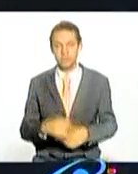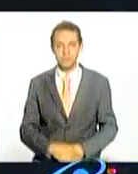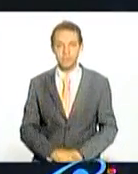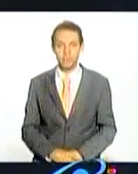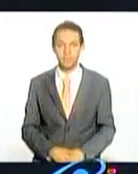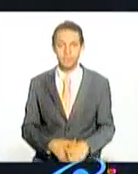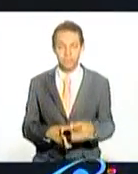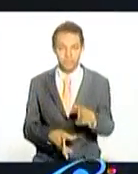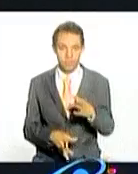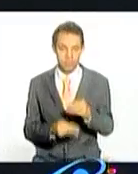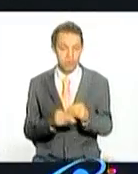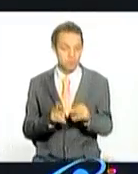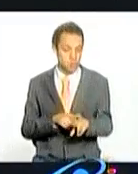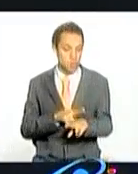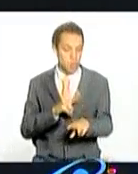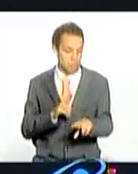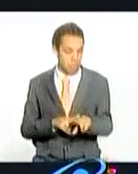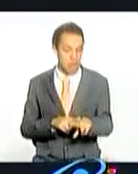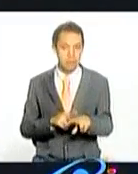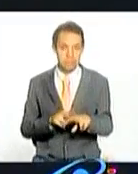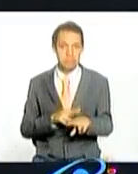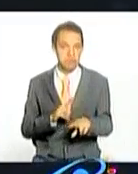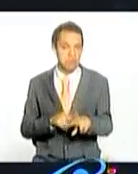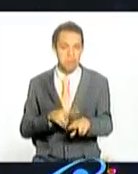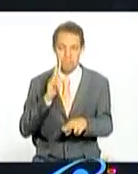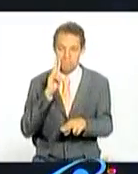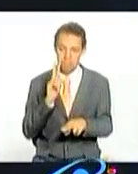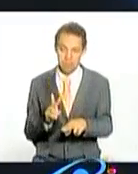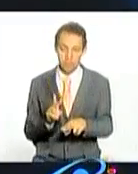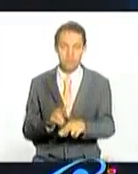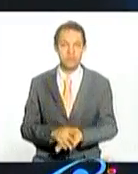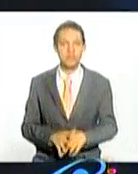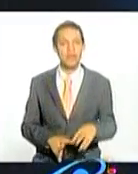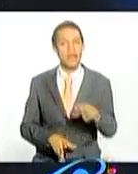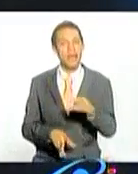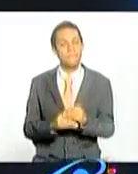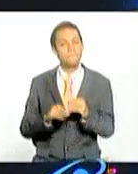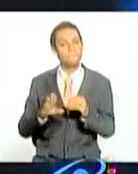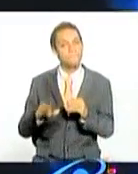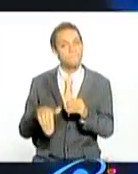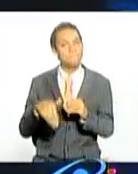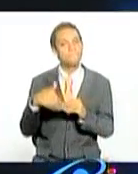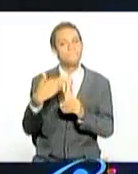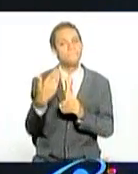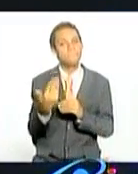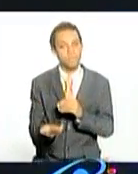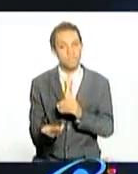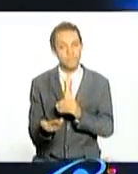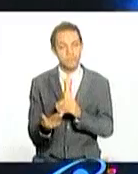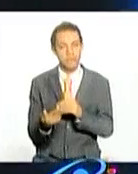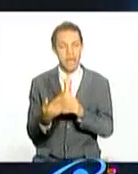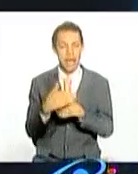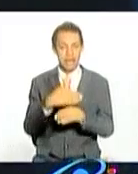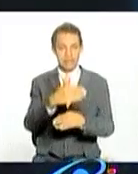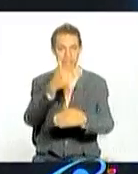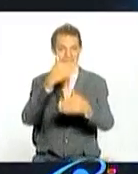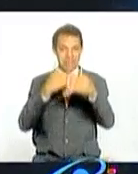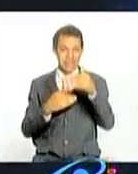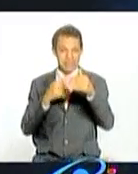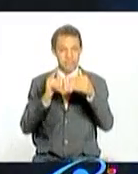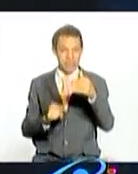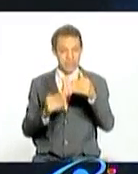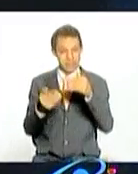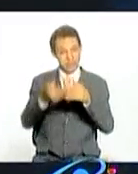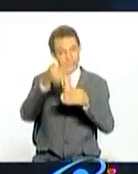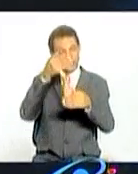Es una vejiga normal. Y nos vamos hacia la parte del corte transversal para